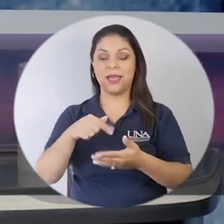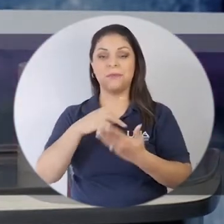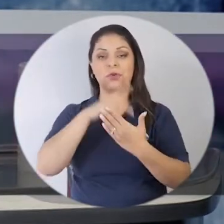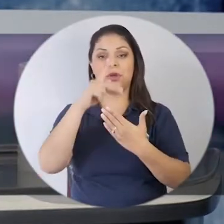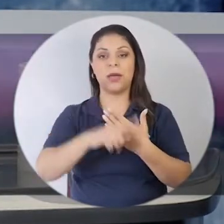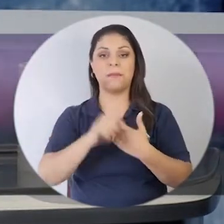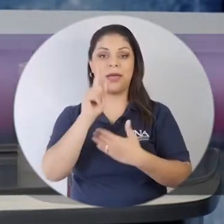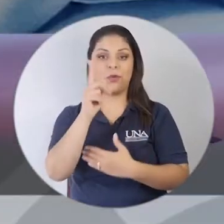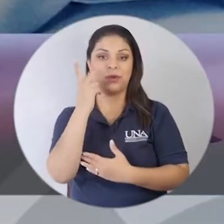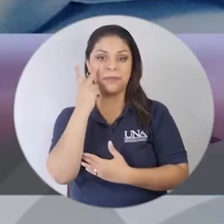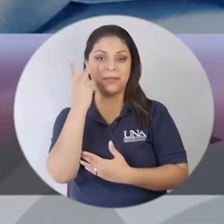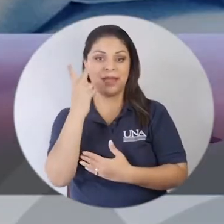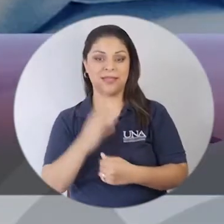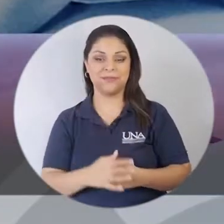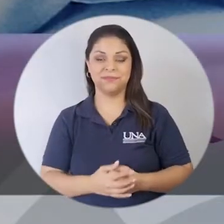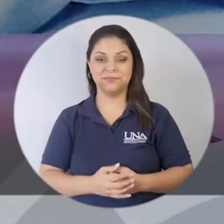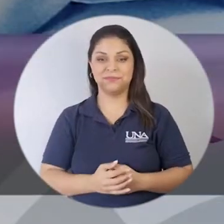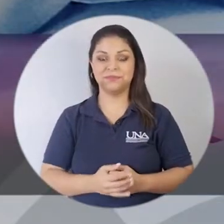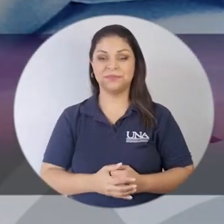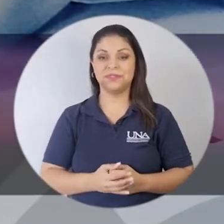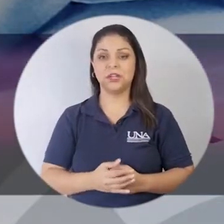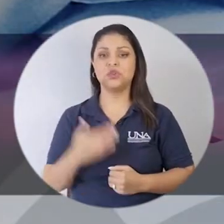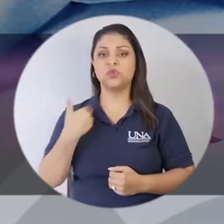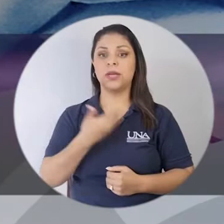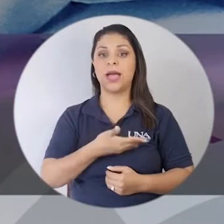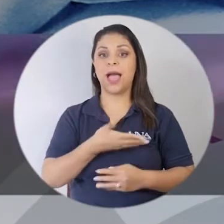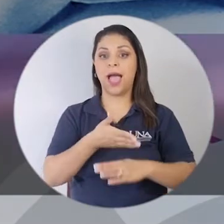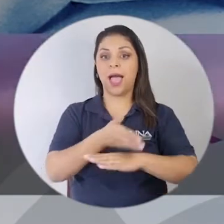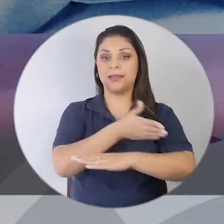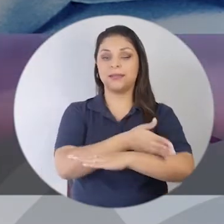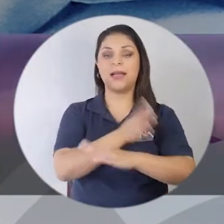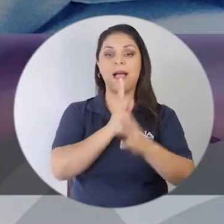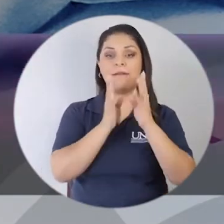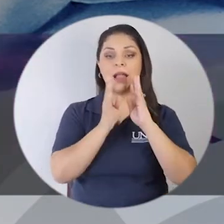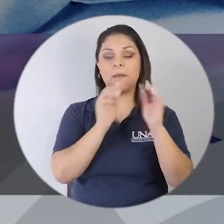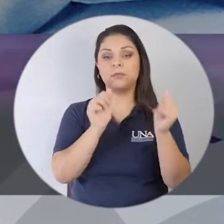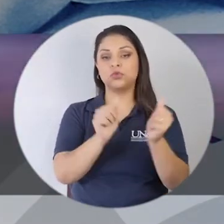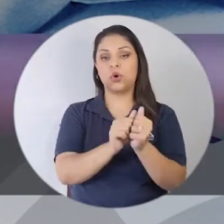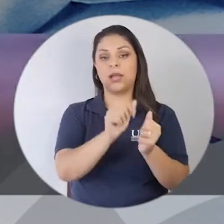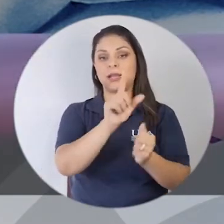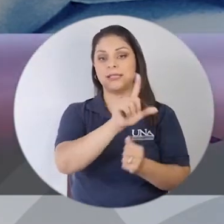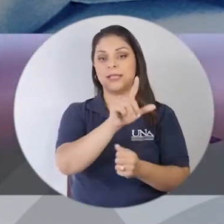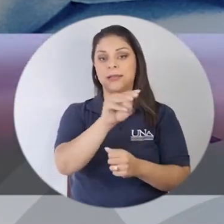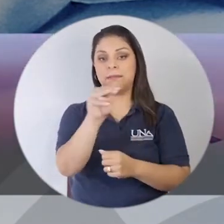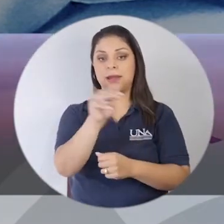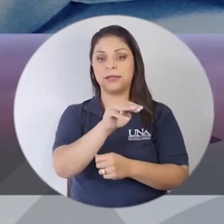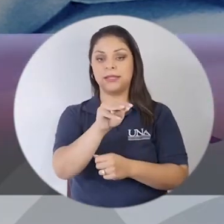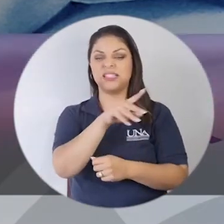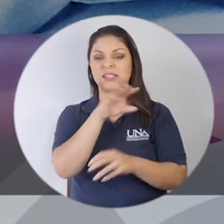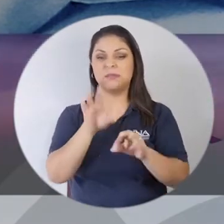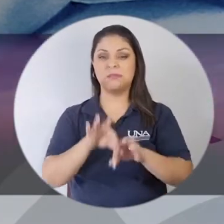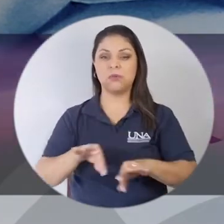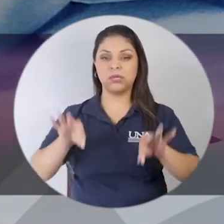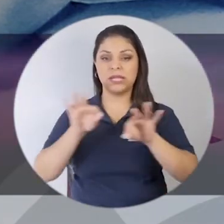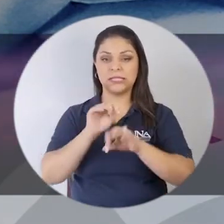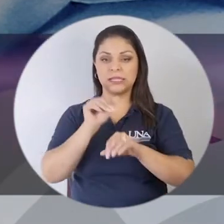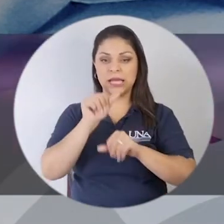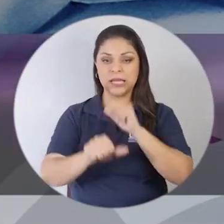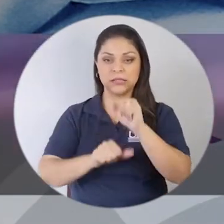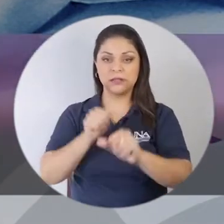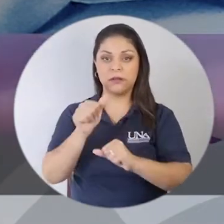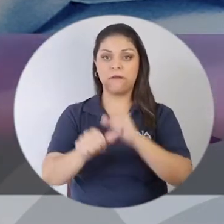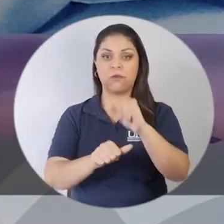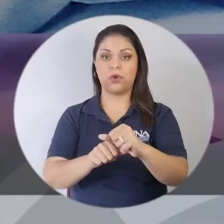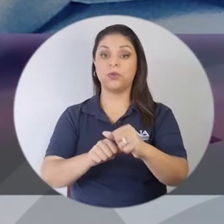programa de Una Mirada. Comentábamos con Lisette Martínez en el bloque anterior la importancia que tiene estos esfuerzos que realizan